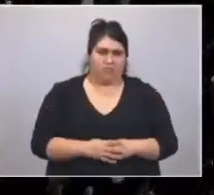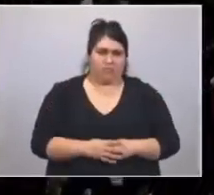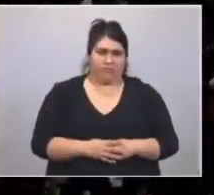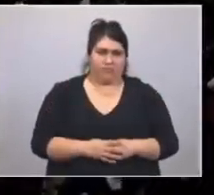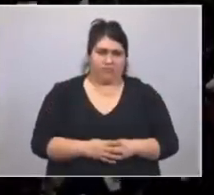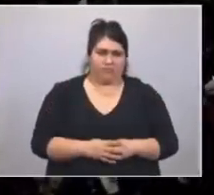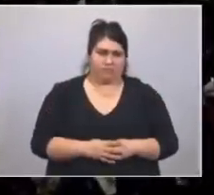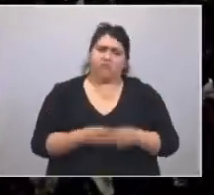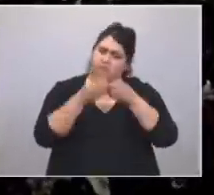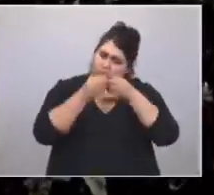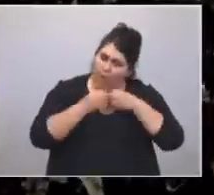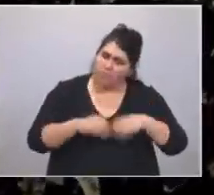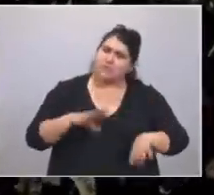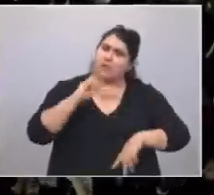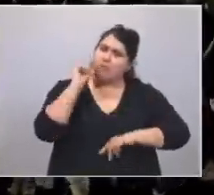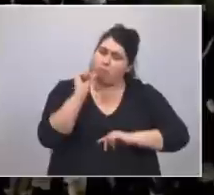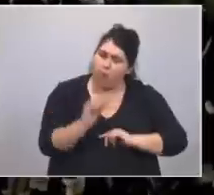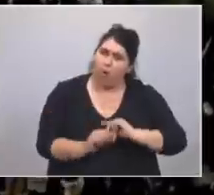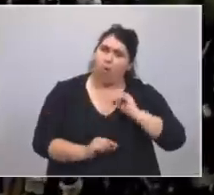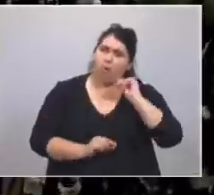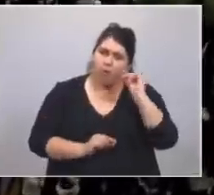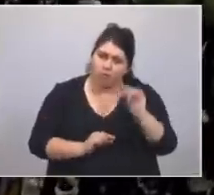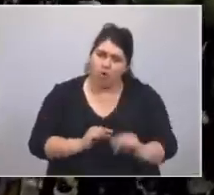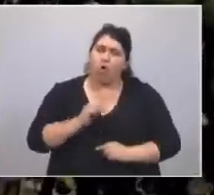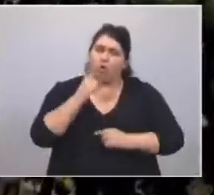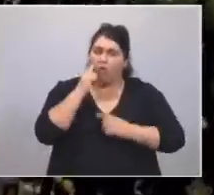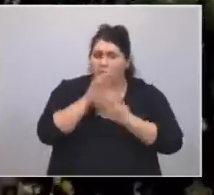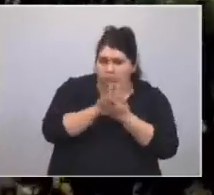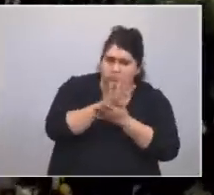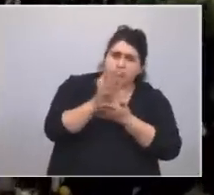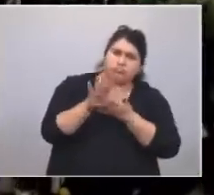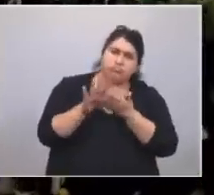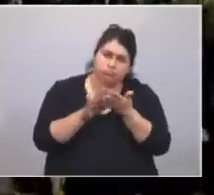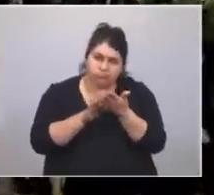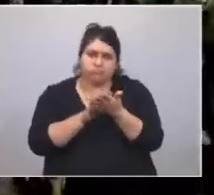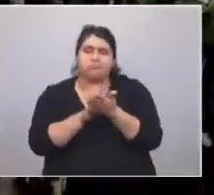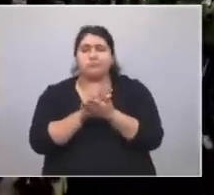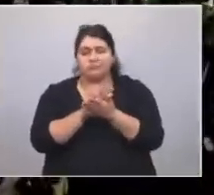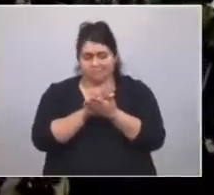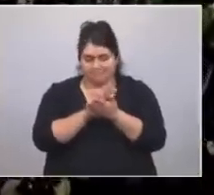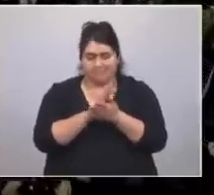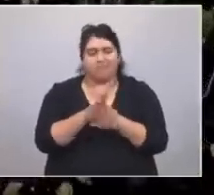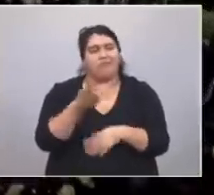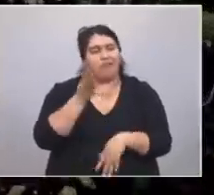Y empezamos a recorrer ese camino, pero todavía falta.